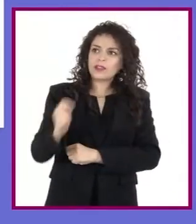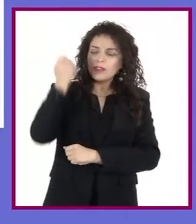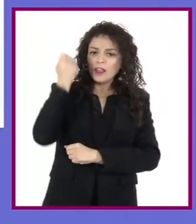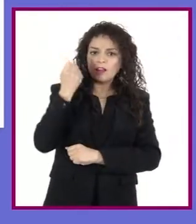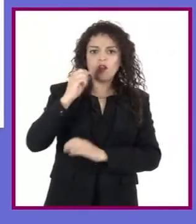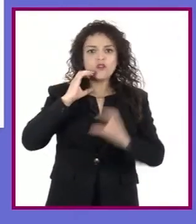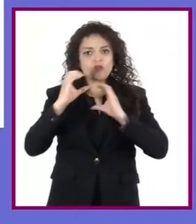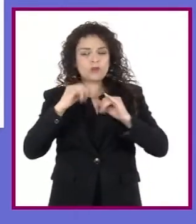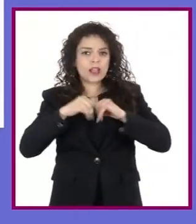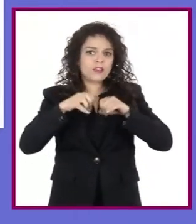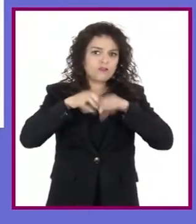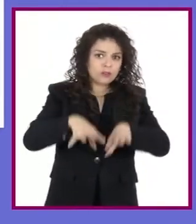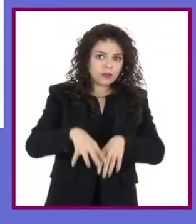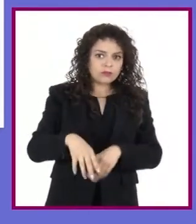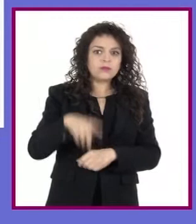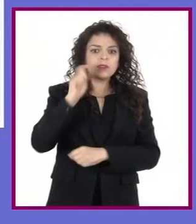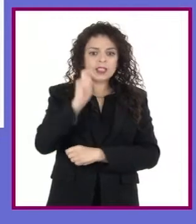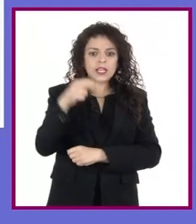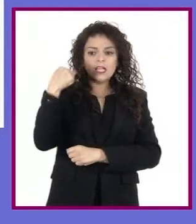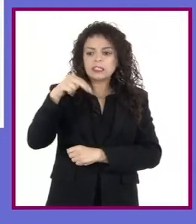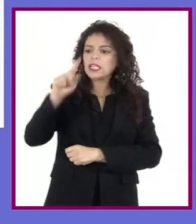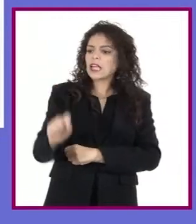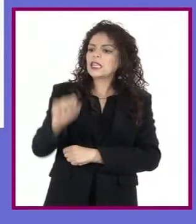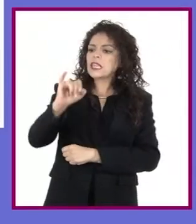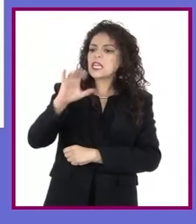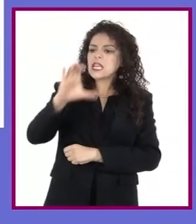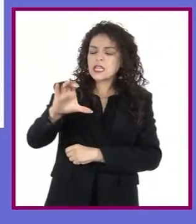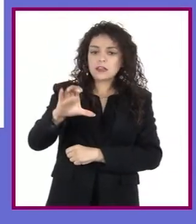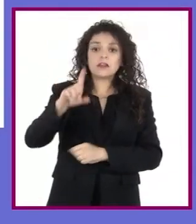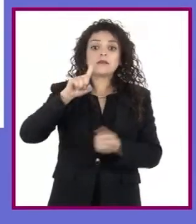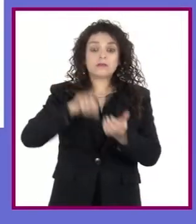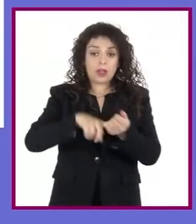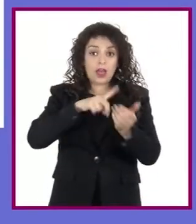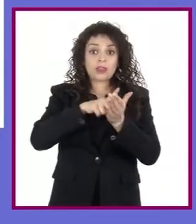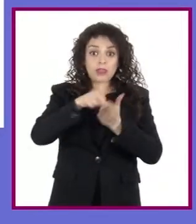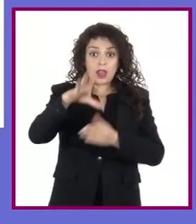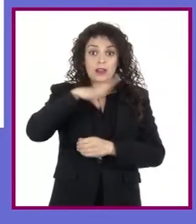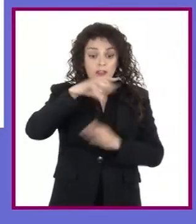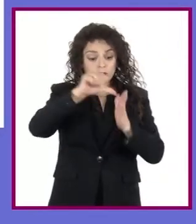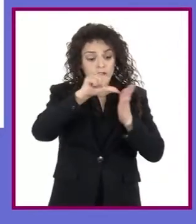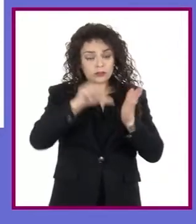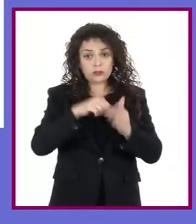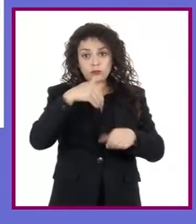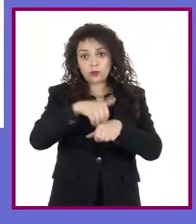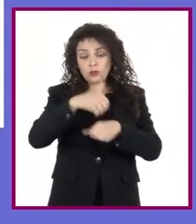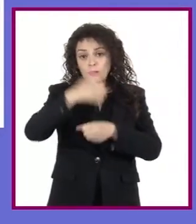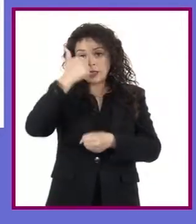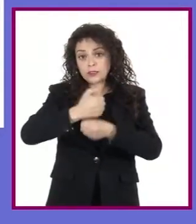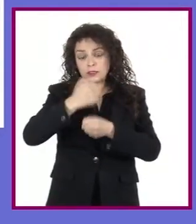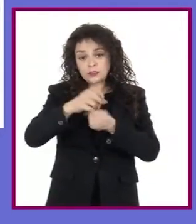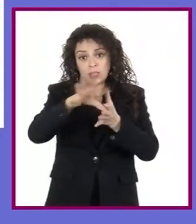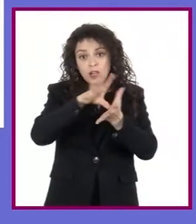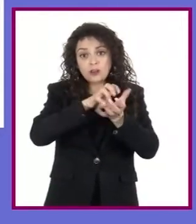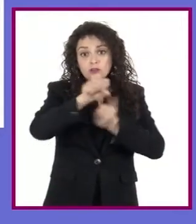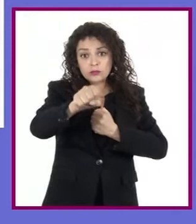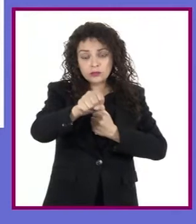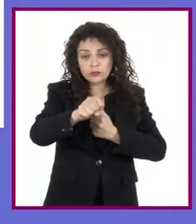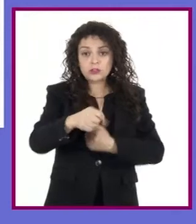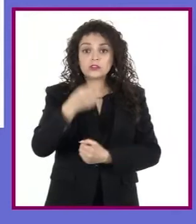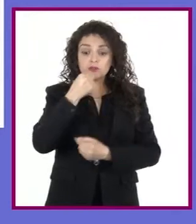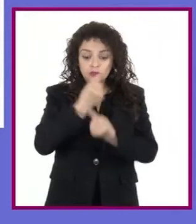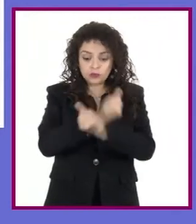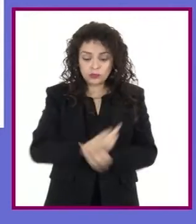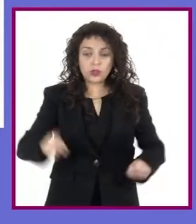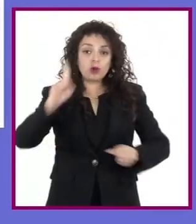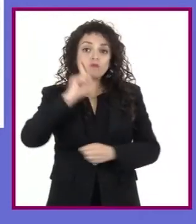comunicación, también llamadas TIC, es un derecho incluido en el artículo 6º constitucional. Para el caso de las niñas,